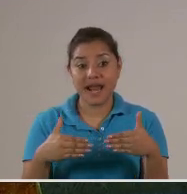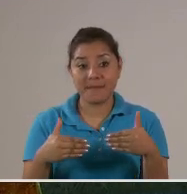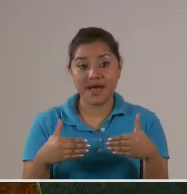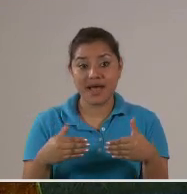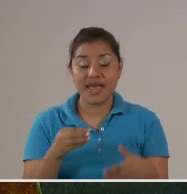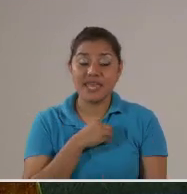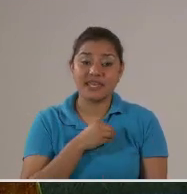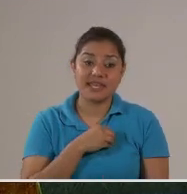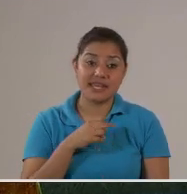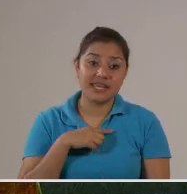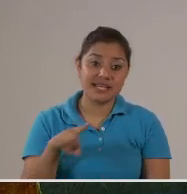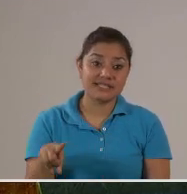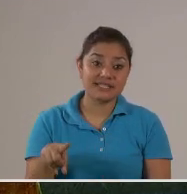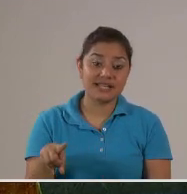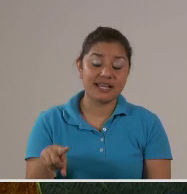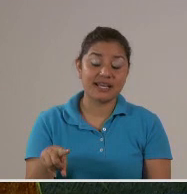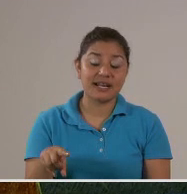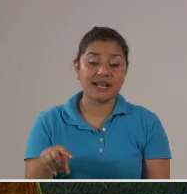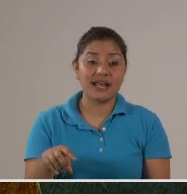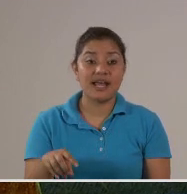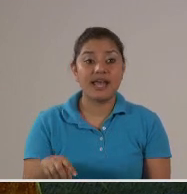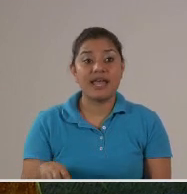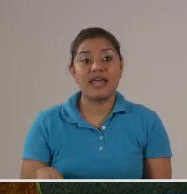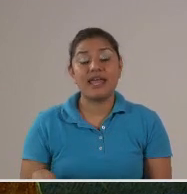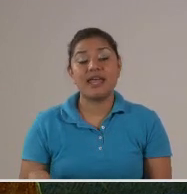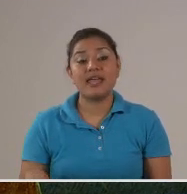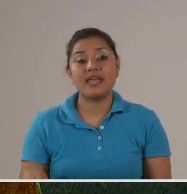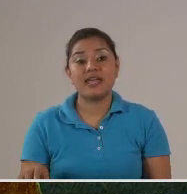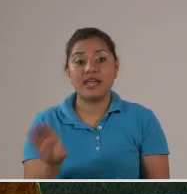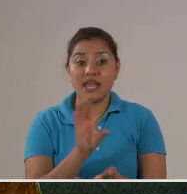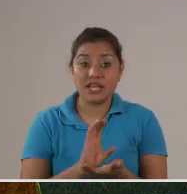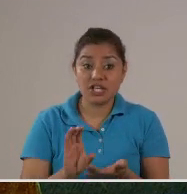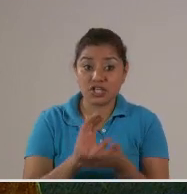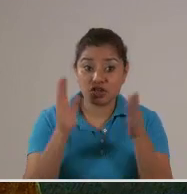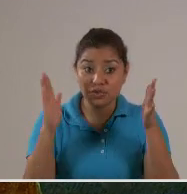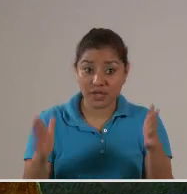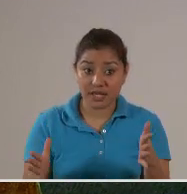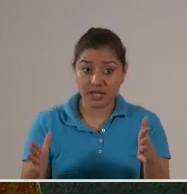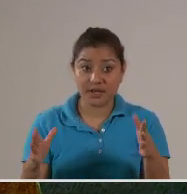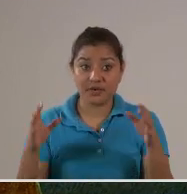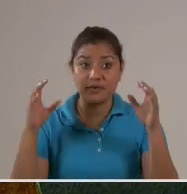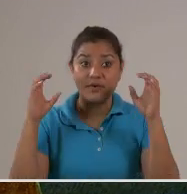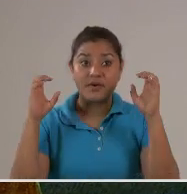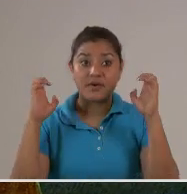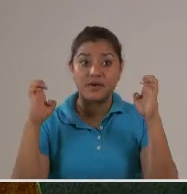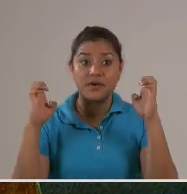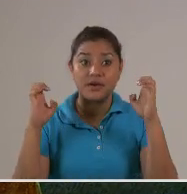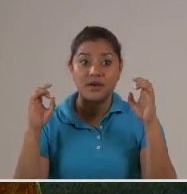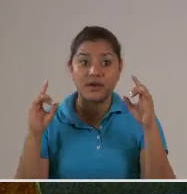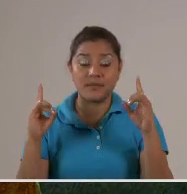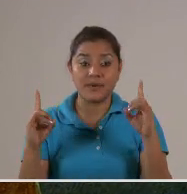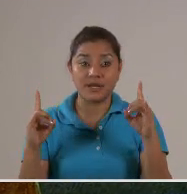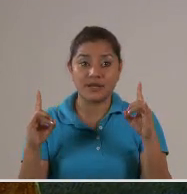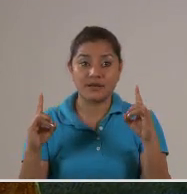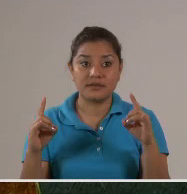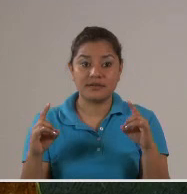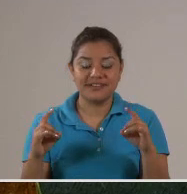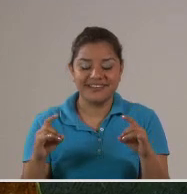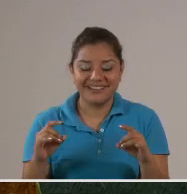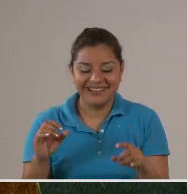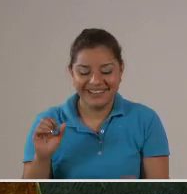norteamericano Entonces todos le decían que no se se era ciudadano norteamericano que si si era ciudadano guatemalteco si quería tener